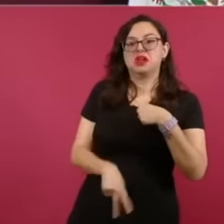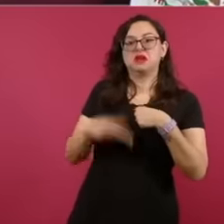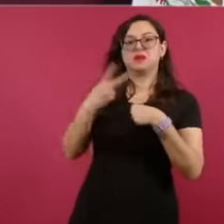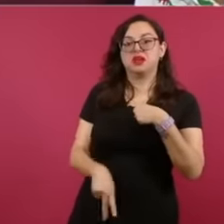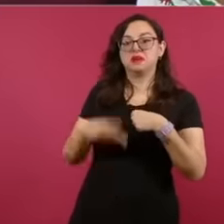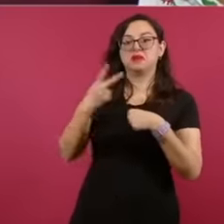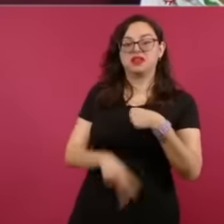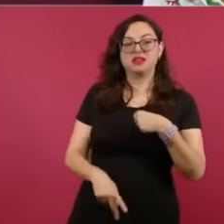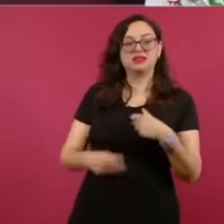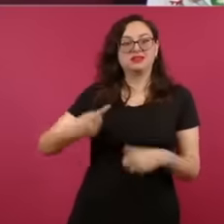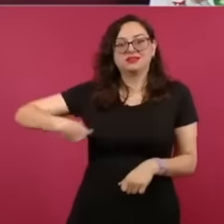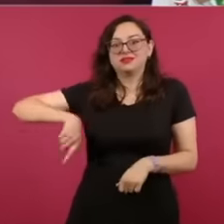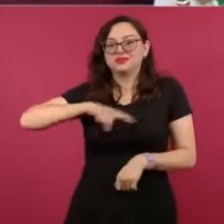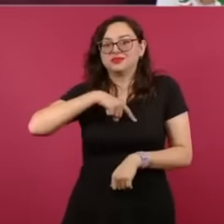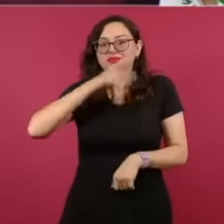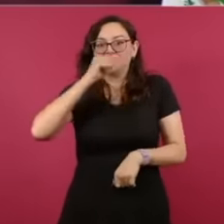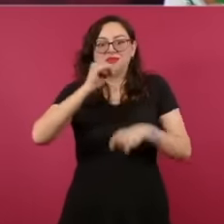Al mismo tiempo.